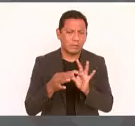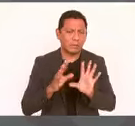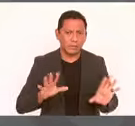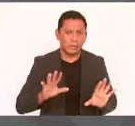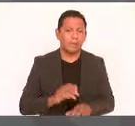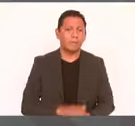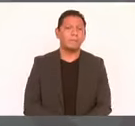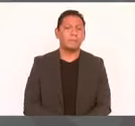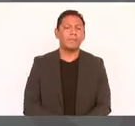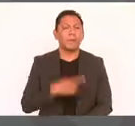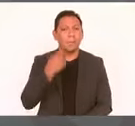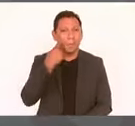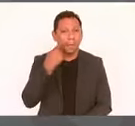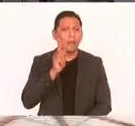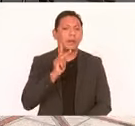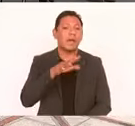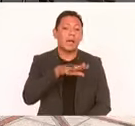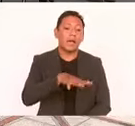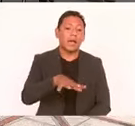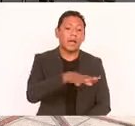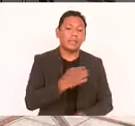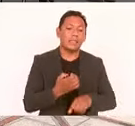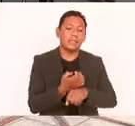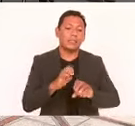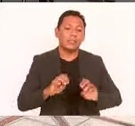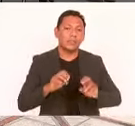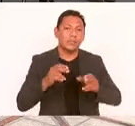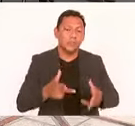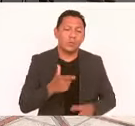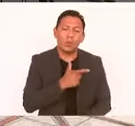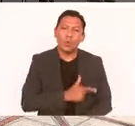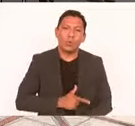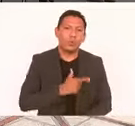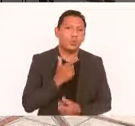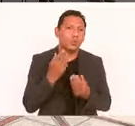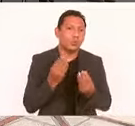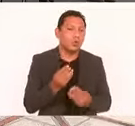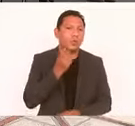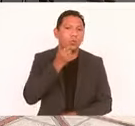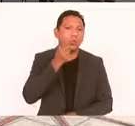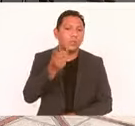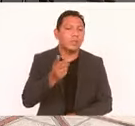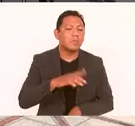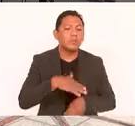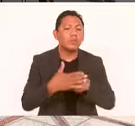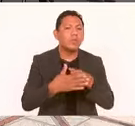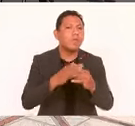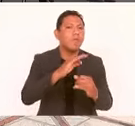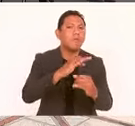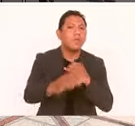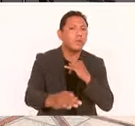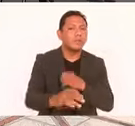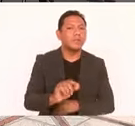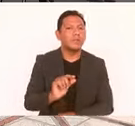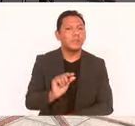caso de Chiapas podemos decir con mucho gusto que estamos en la recta final,